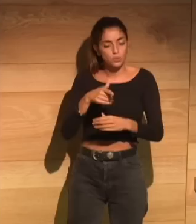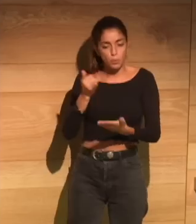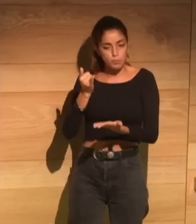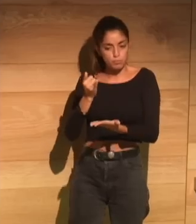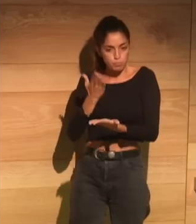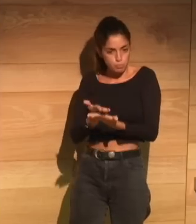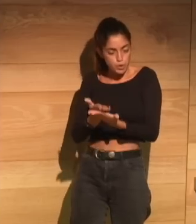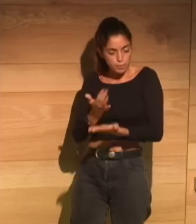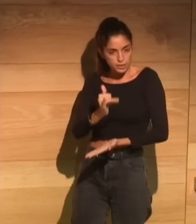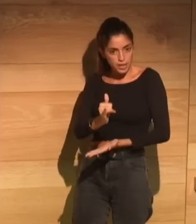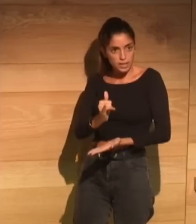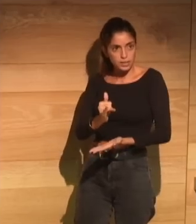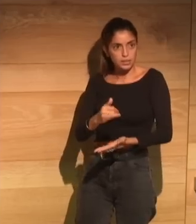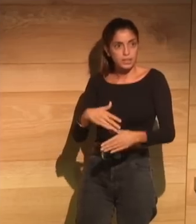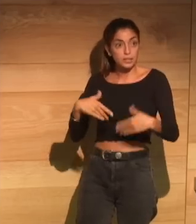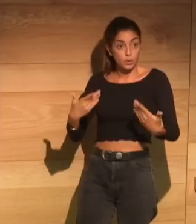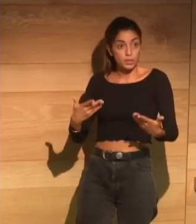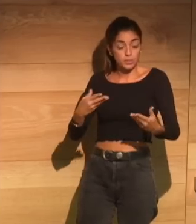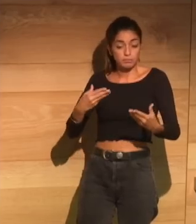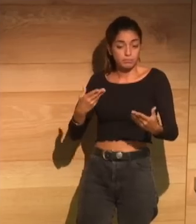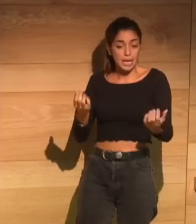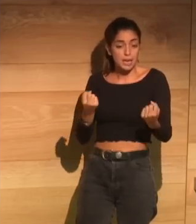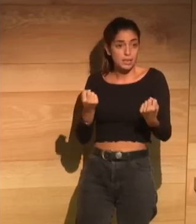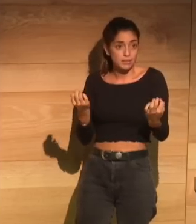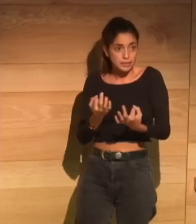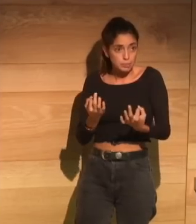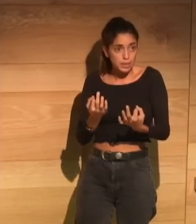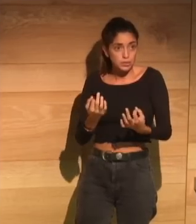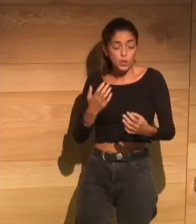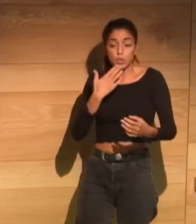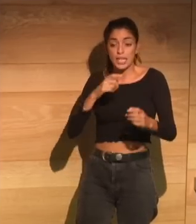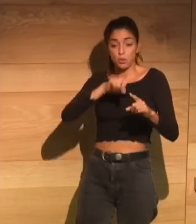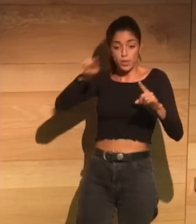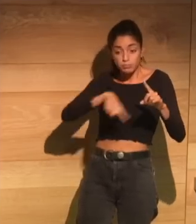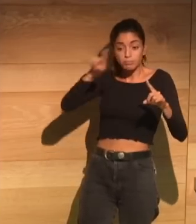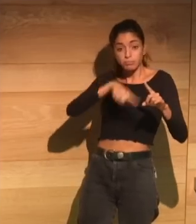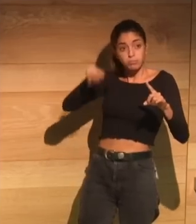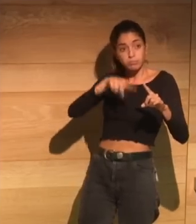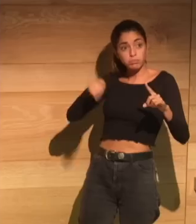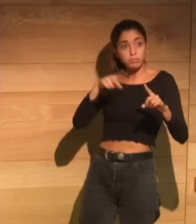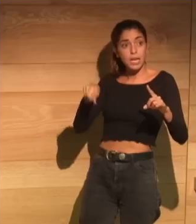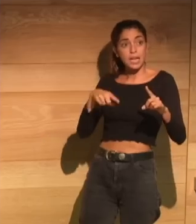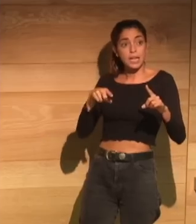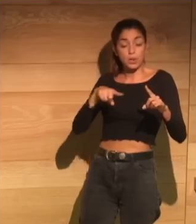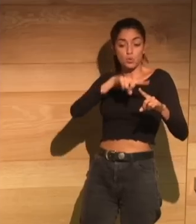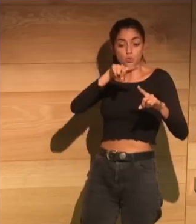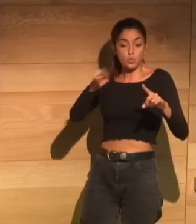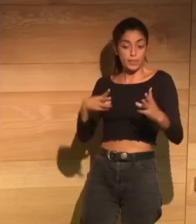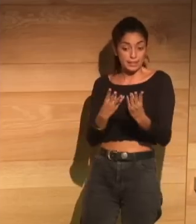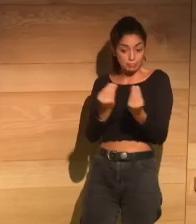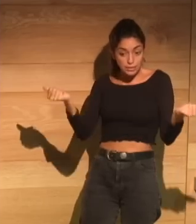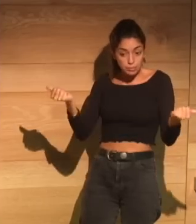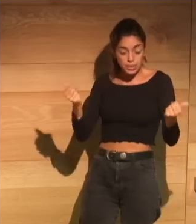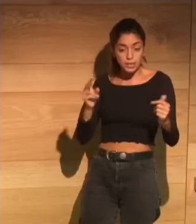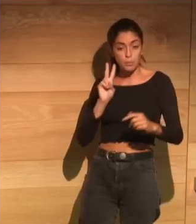existencia, lo que está ocurriendo es que si las ruedas del carro giran lo suficientemente rápido, las ruedas del carro desaparecen y lo que tú estás viendo al